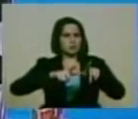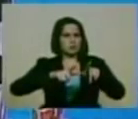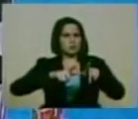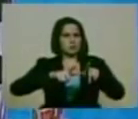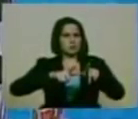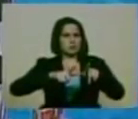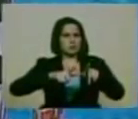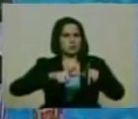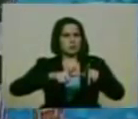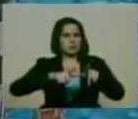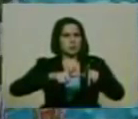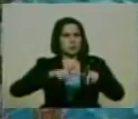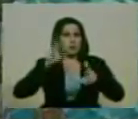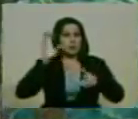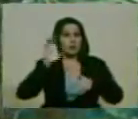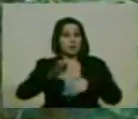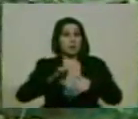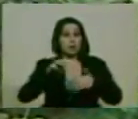montañosa del estado Miranda.